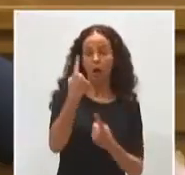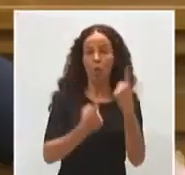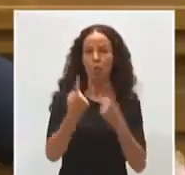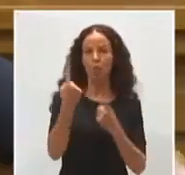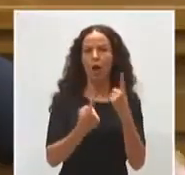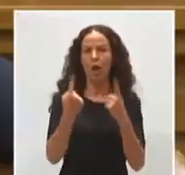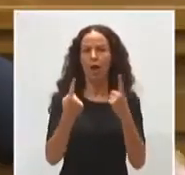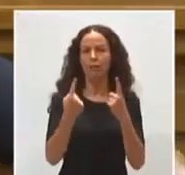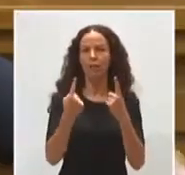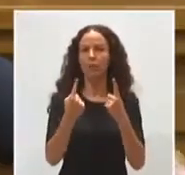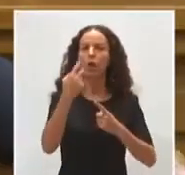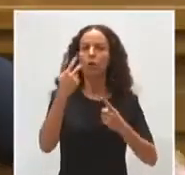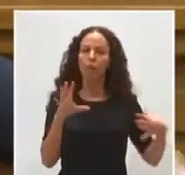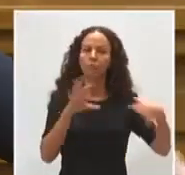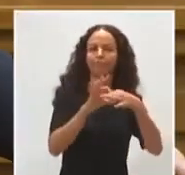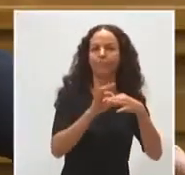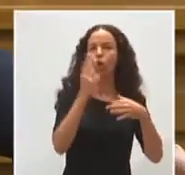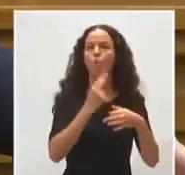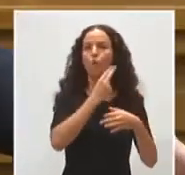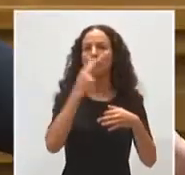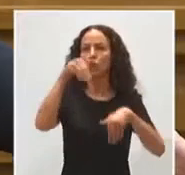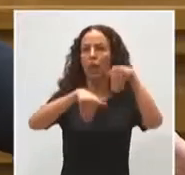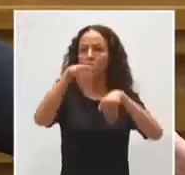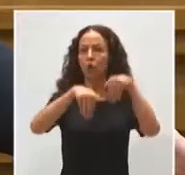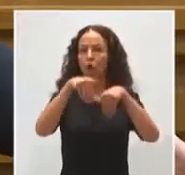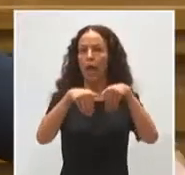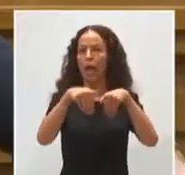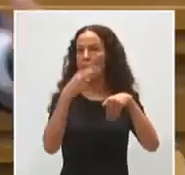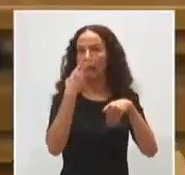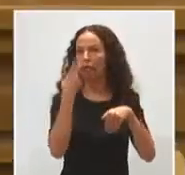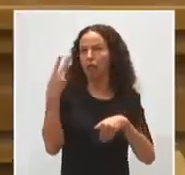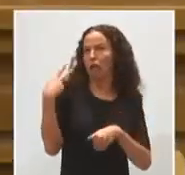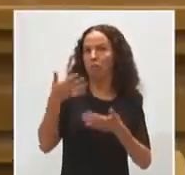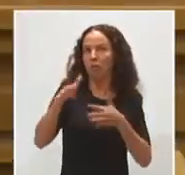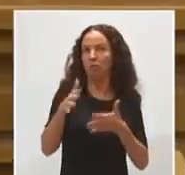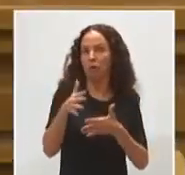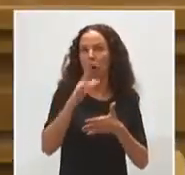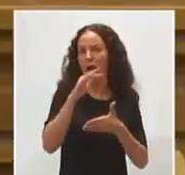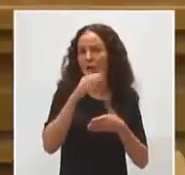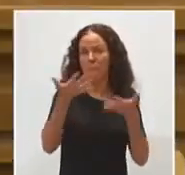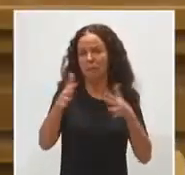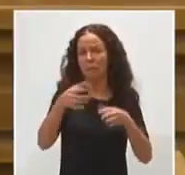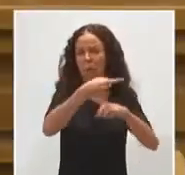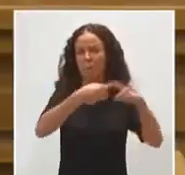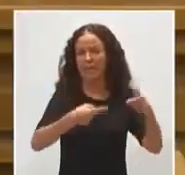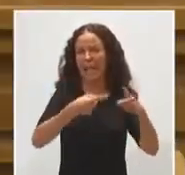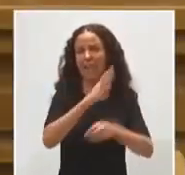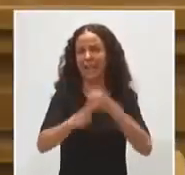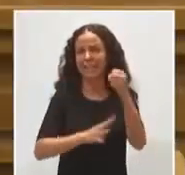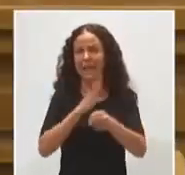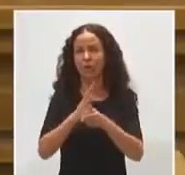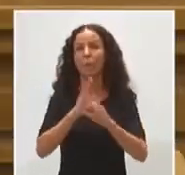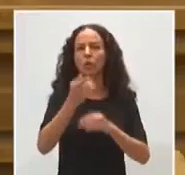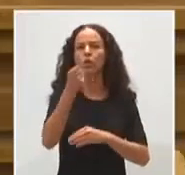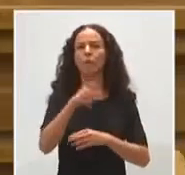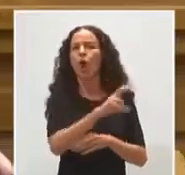del compromiso electoral adquirido hace un poco más de dos años estamos en el ecuador de la legislatura pero también muchas otras que han ido